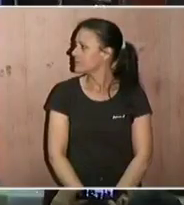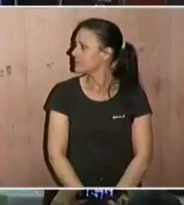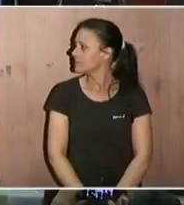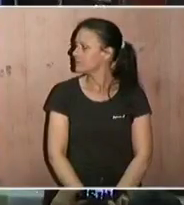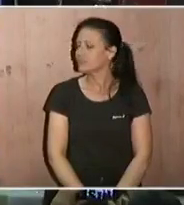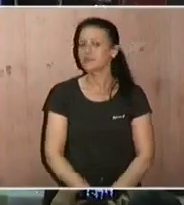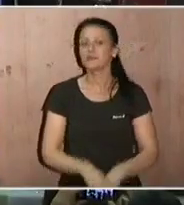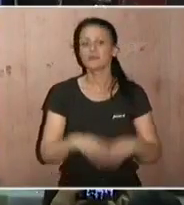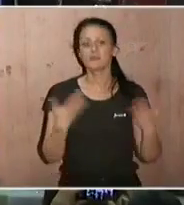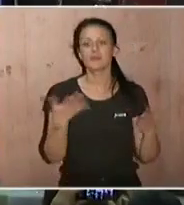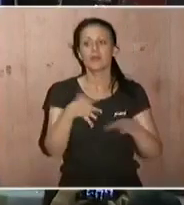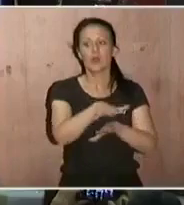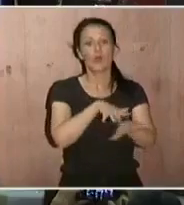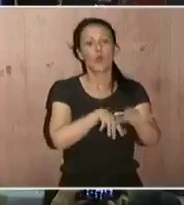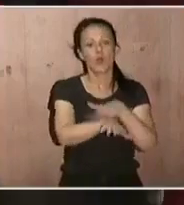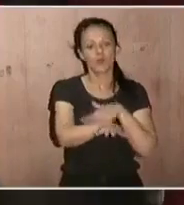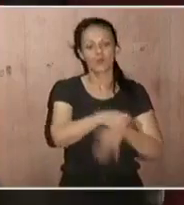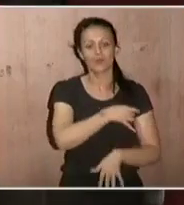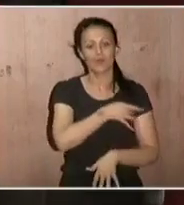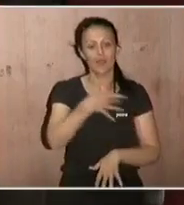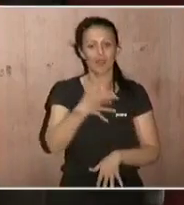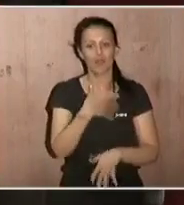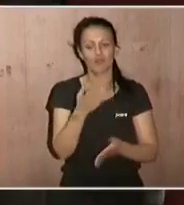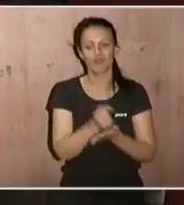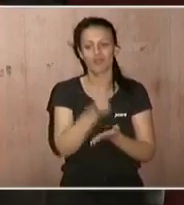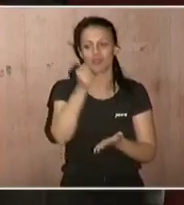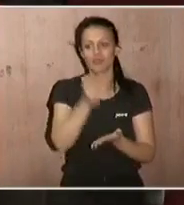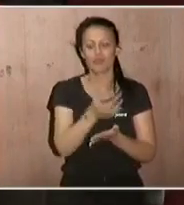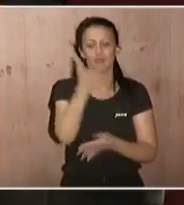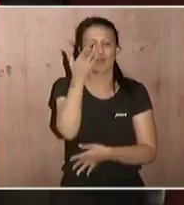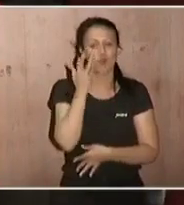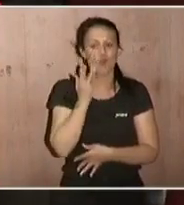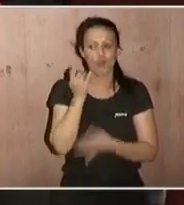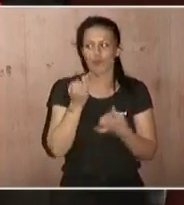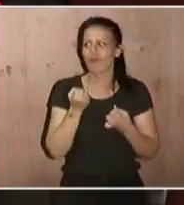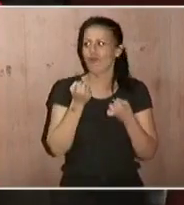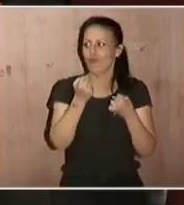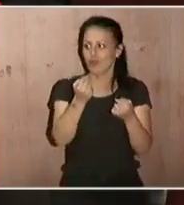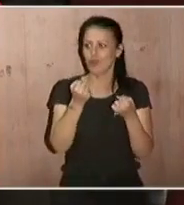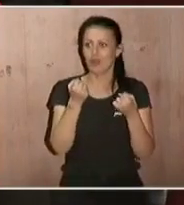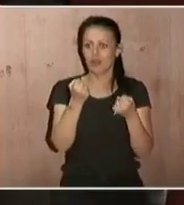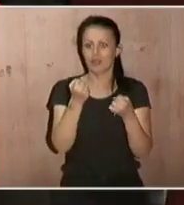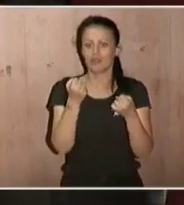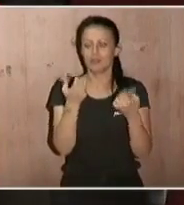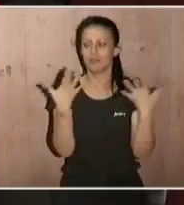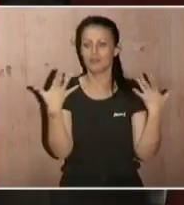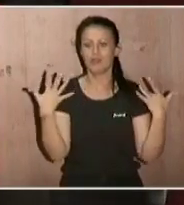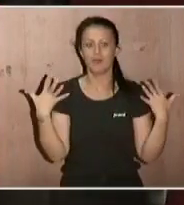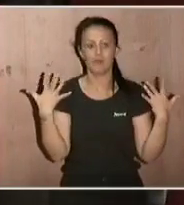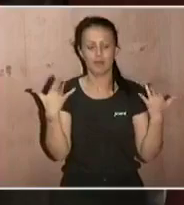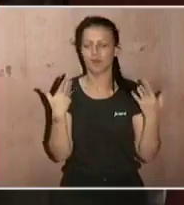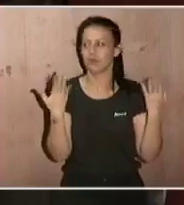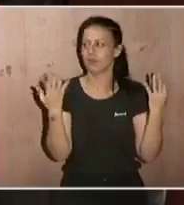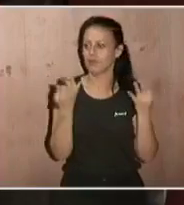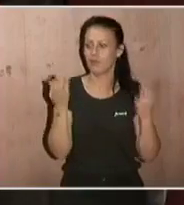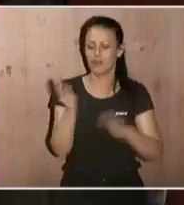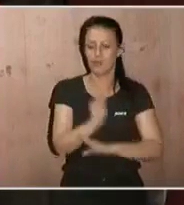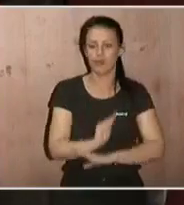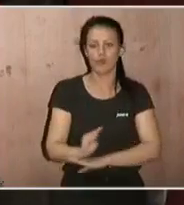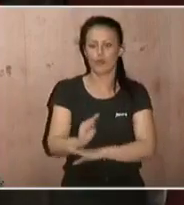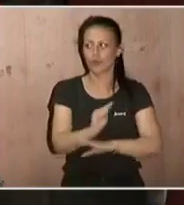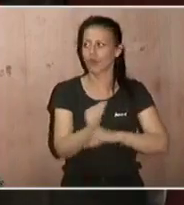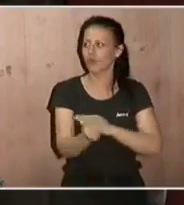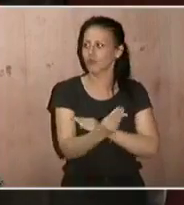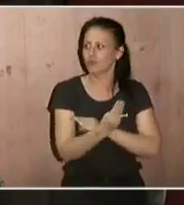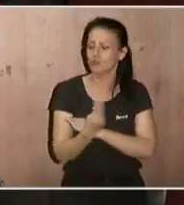Recibid, en fin, los guantes blancos como símbolo de la pureza y la fortaleza que vuestras manos han de conservar y también